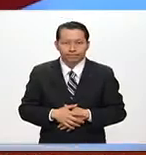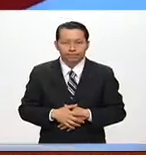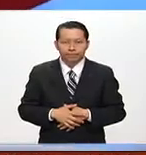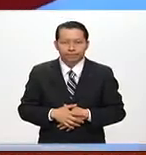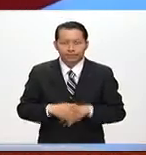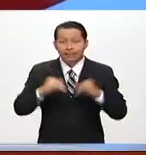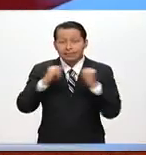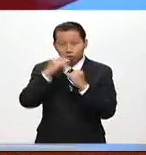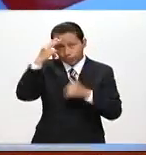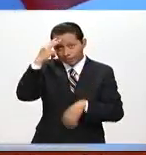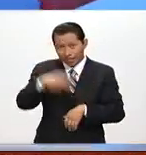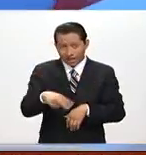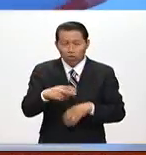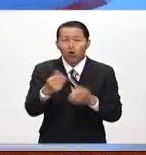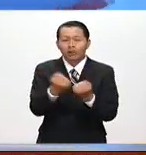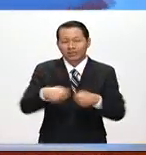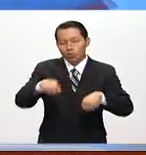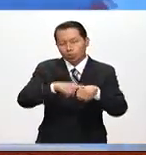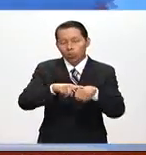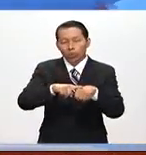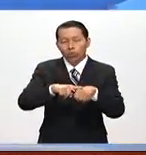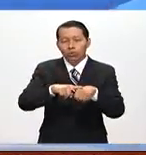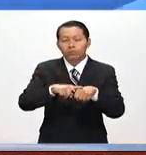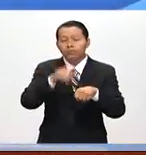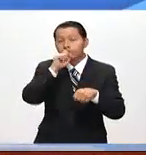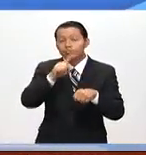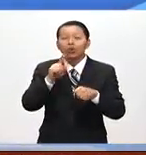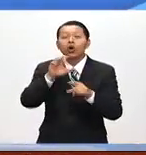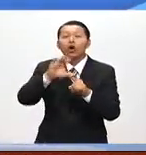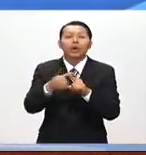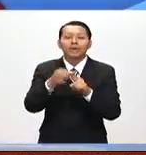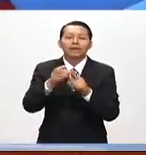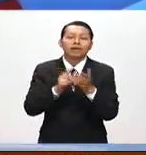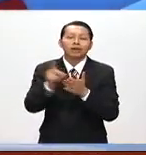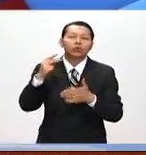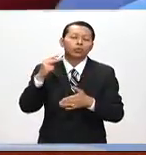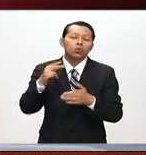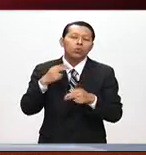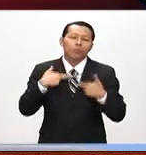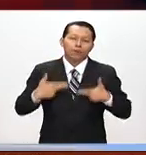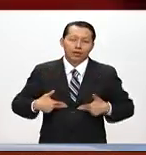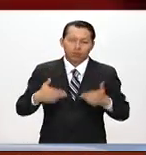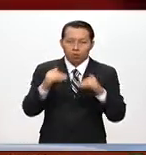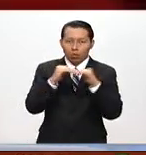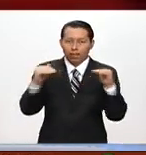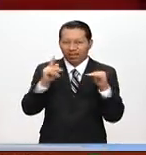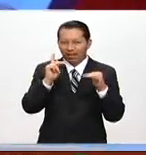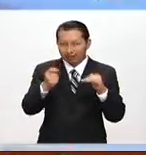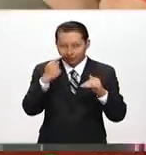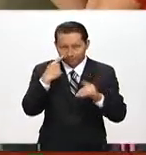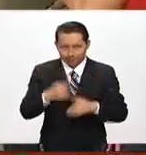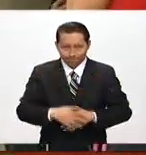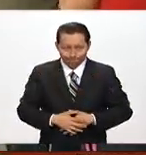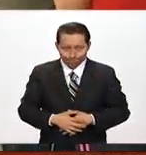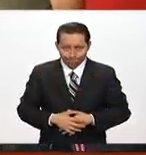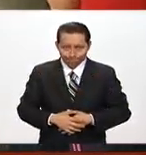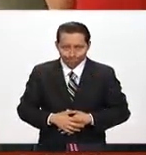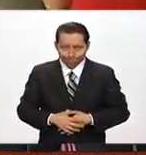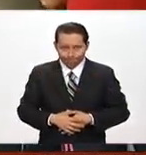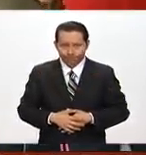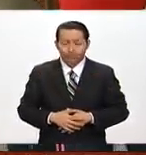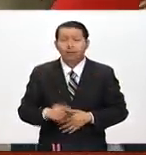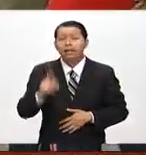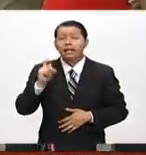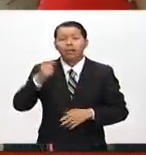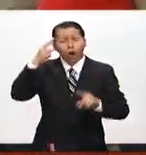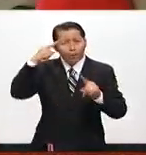El Instituto Mexicano del Seguro Social puso en marcha el Comité de Derechos Humanos e Igualdad. ¿Ve usted de qué se trata? Con el objetivo